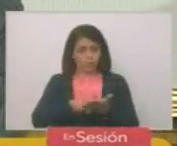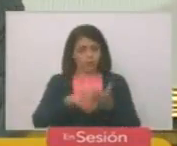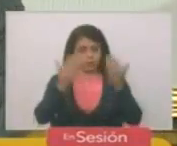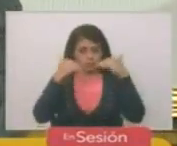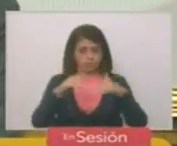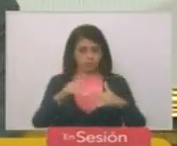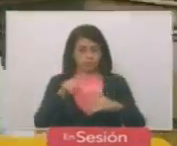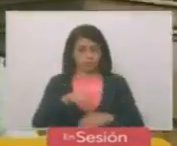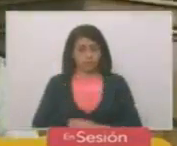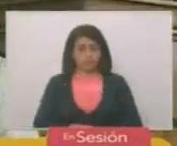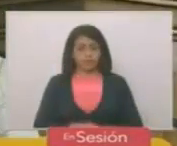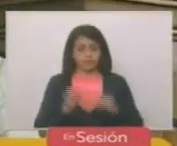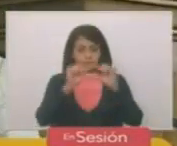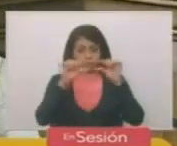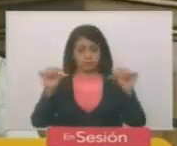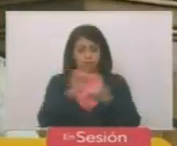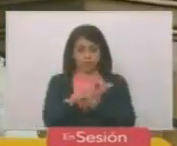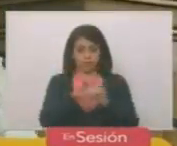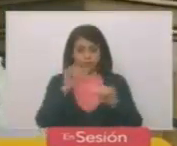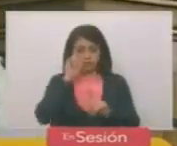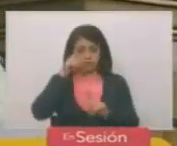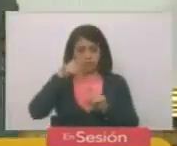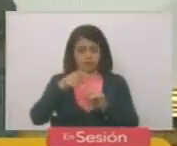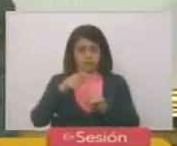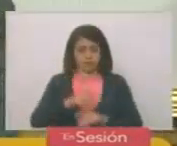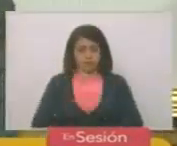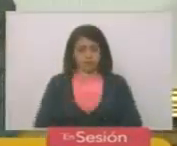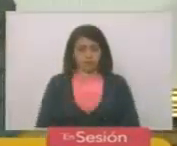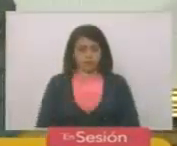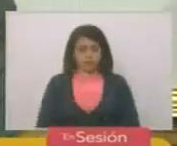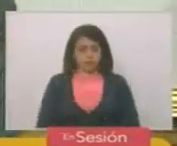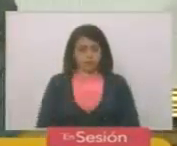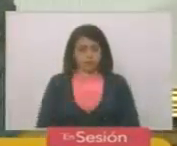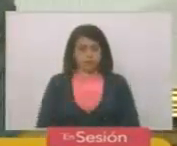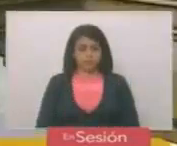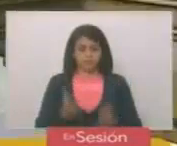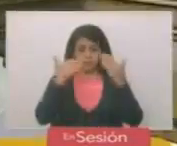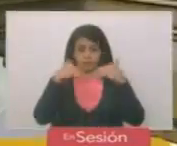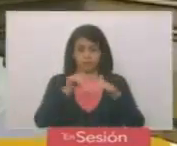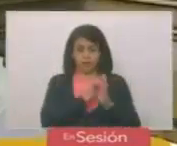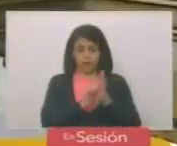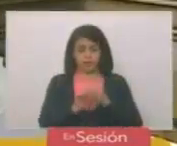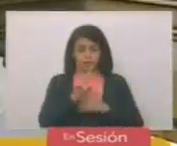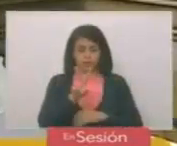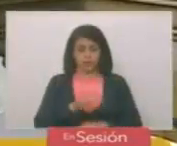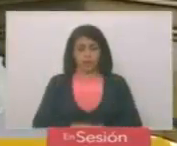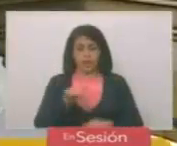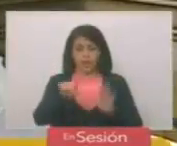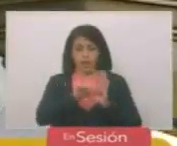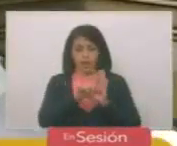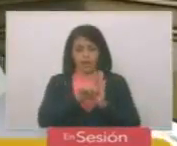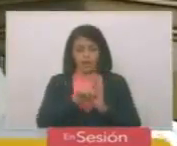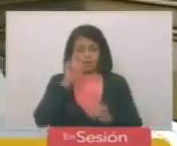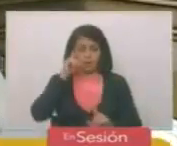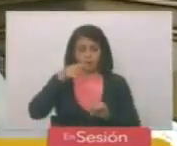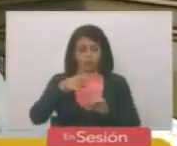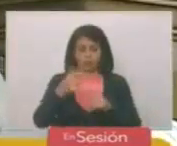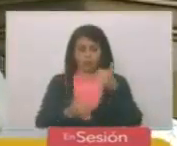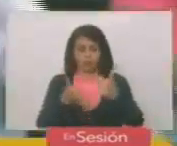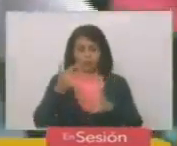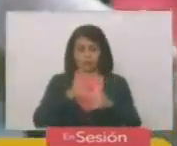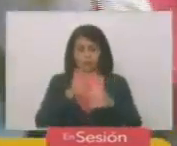Siguiente. Epígrafe, finalidad. En consideración el epígrafe. Aprobado. Siguiente. Artículo 2. Esta ley tiene por finalidad,